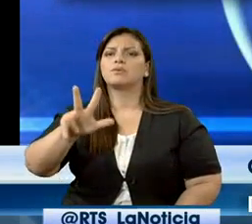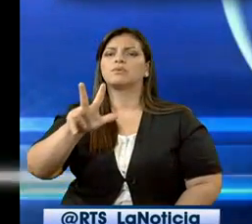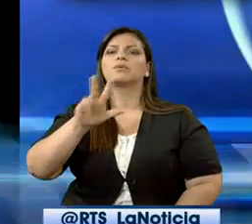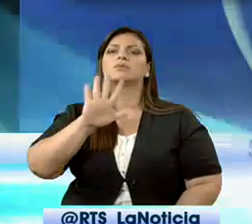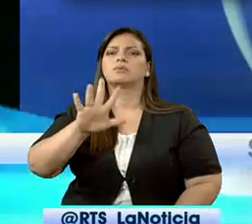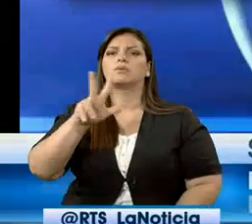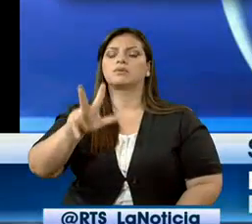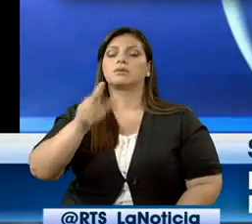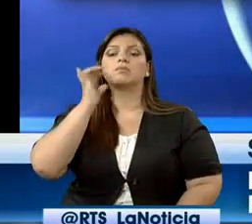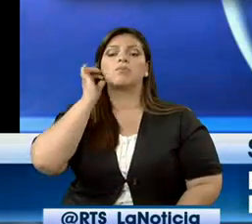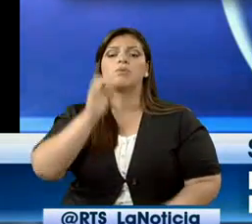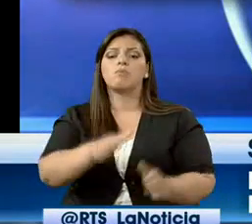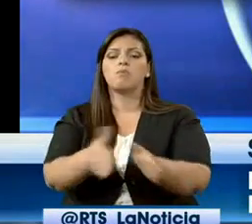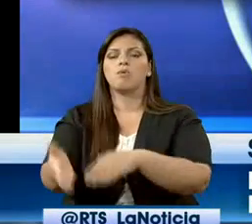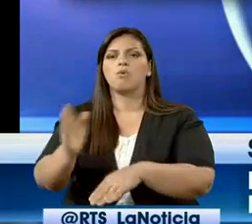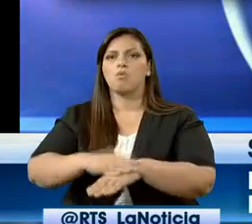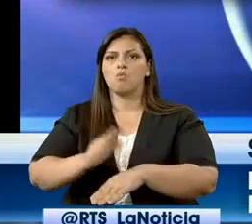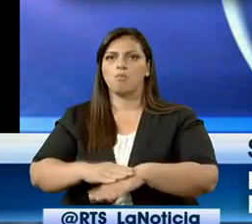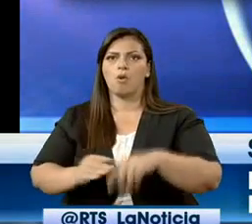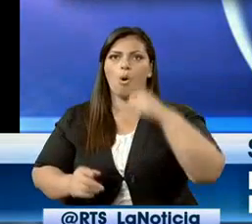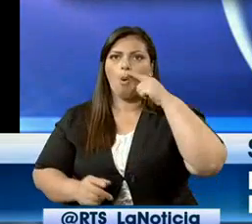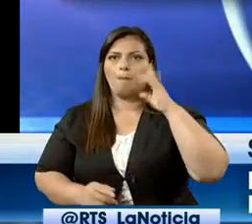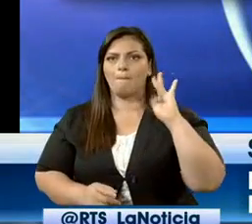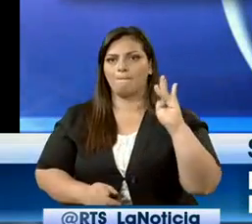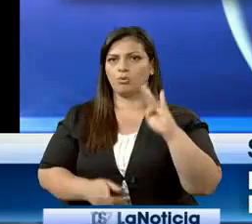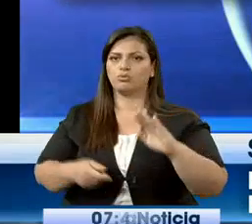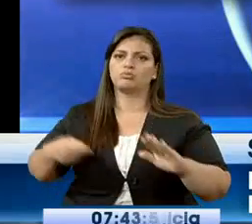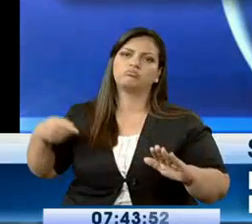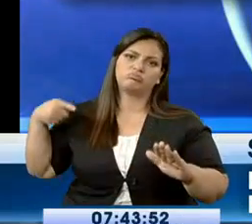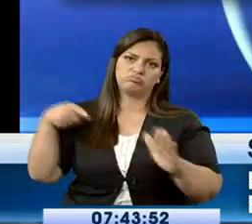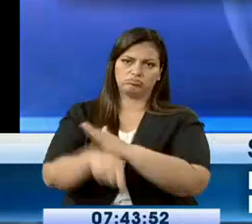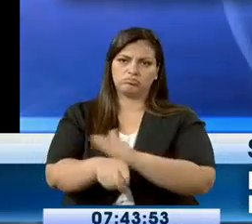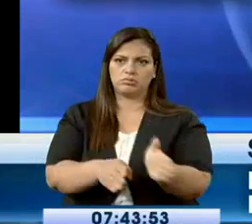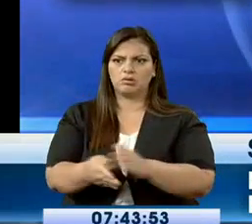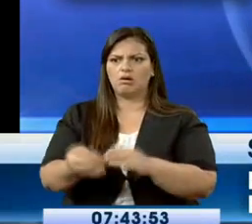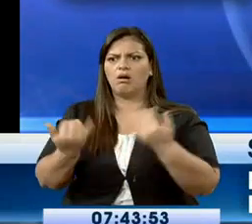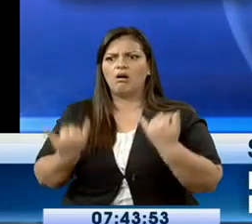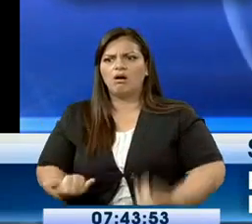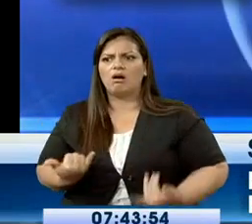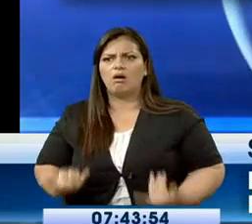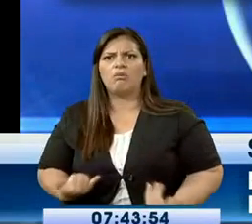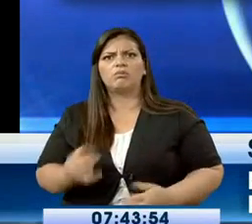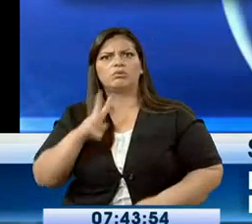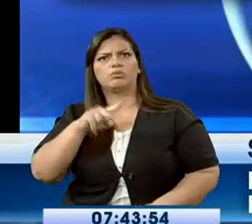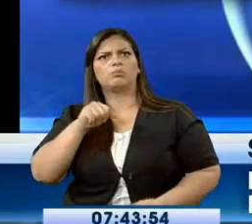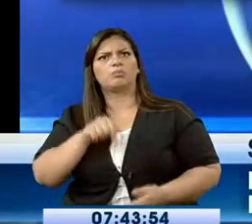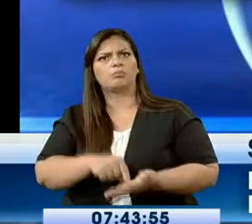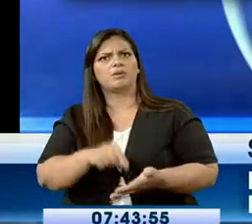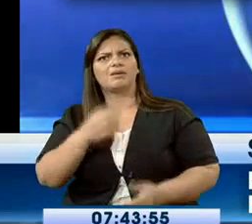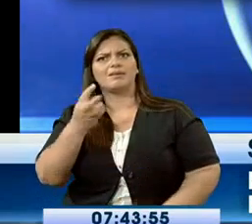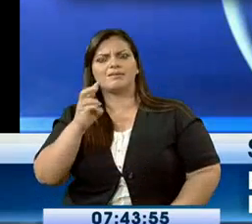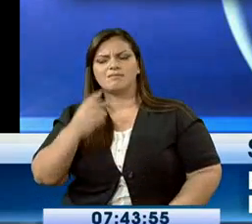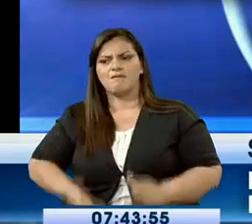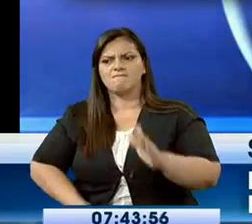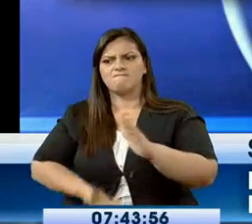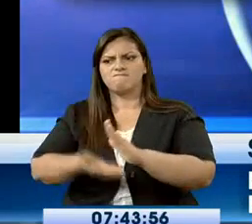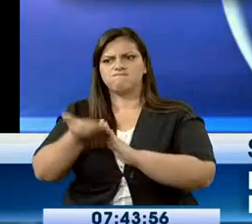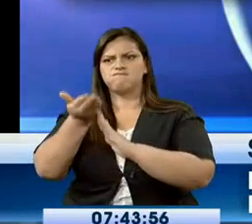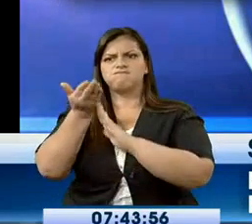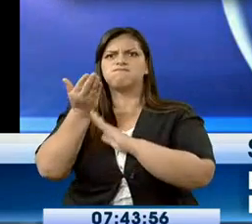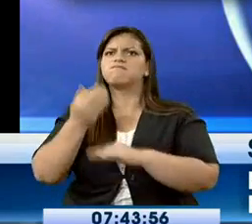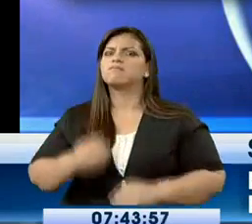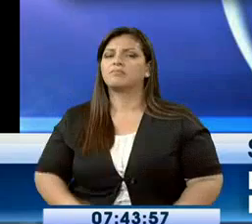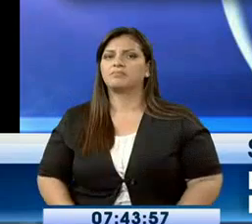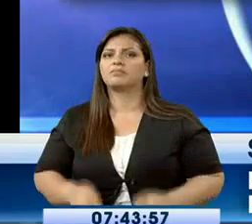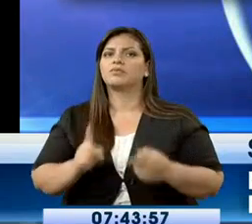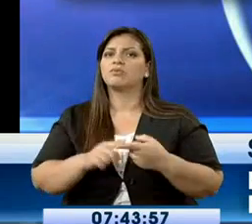incremento relativamente pequeño en la zona 9, en el DMQ, es donde se presentan más casos, seguidos de la zona Manabí, y el tercer